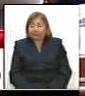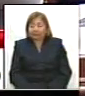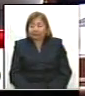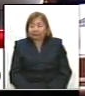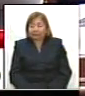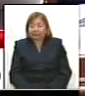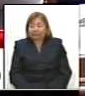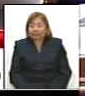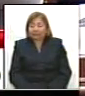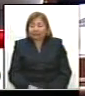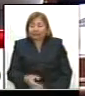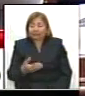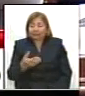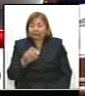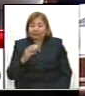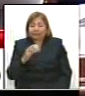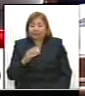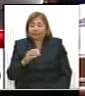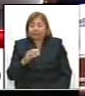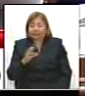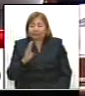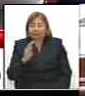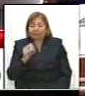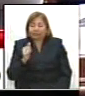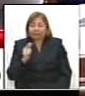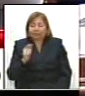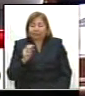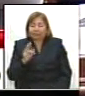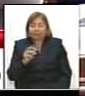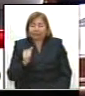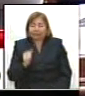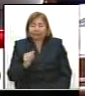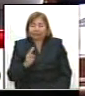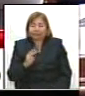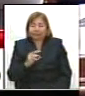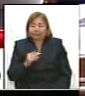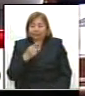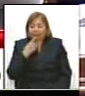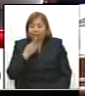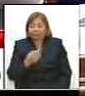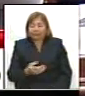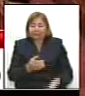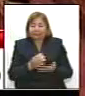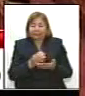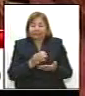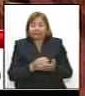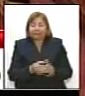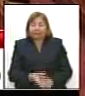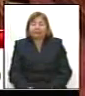tiene la palabra la congresista Bartra Barriga, presidenta de la Comisión de Constitución.